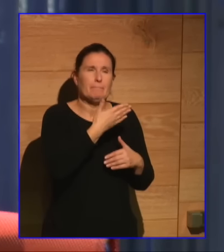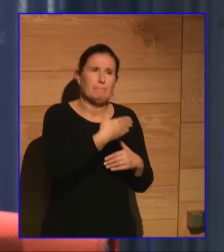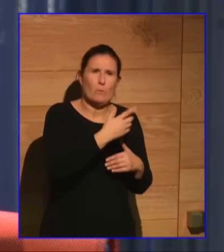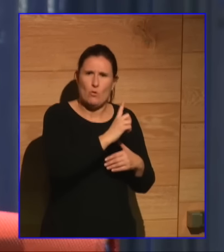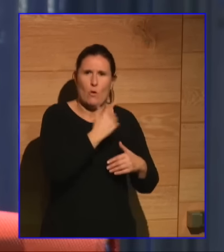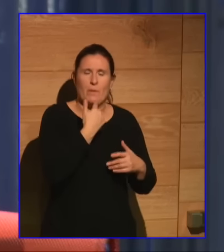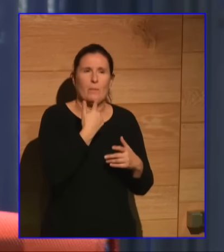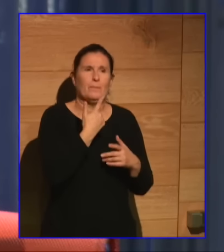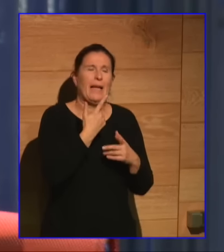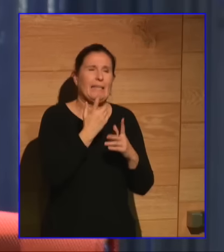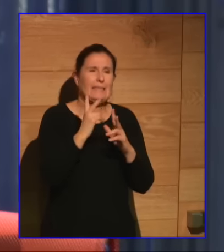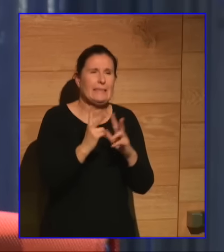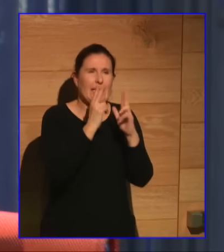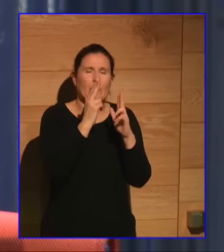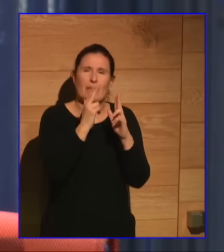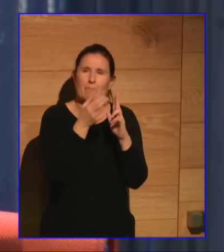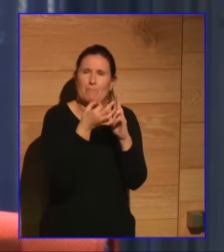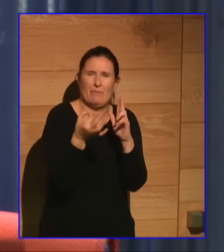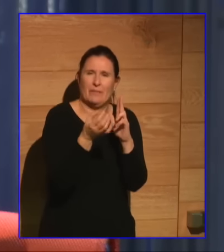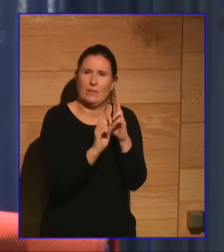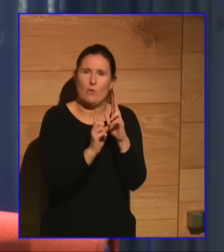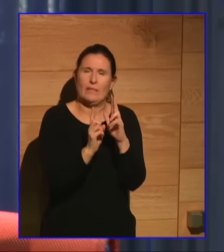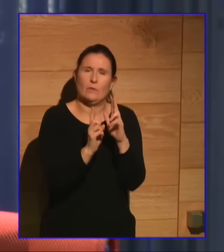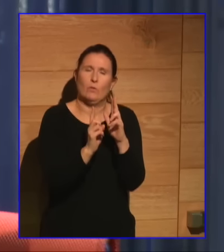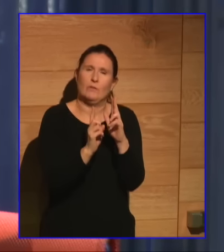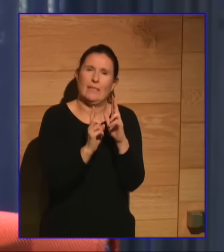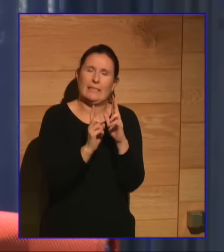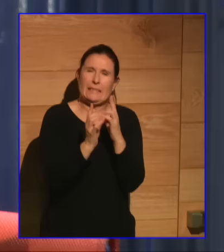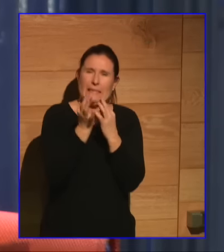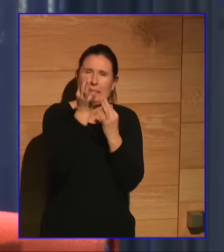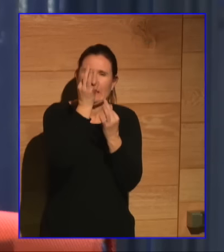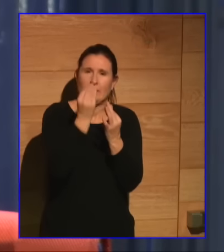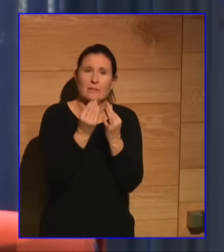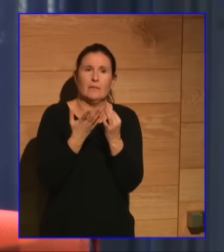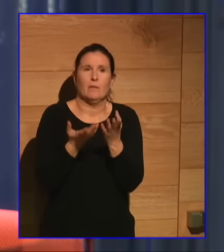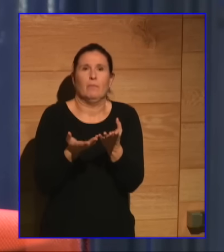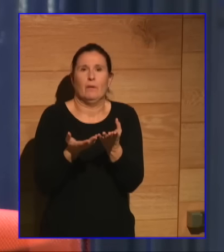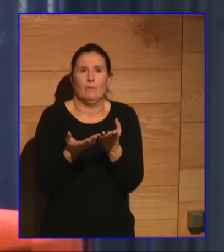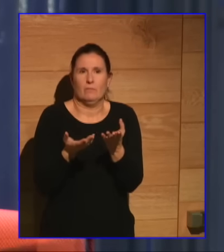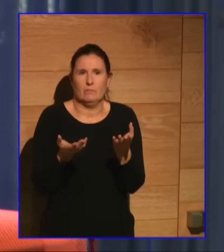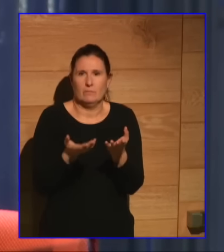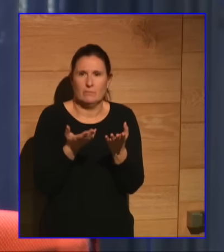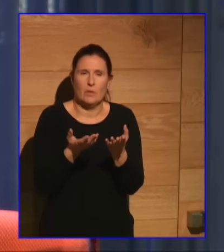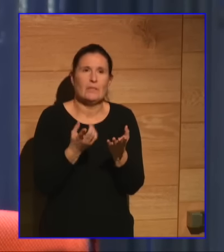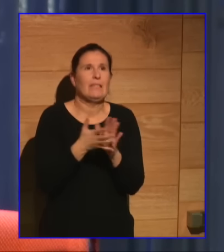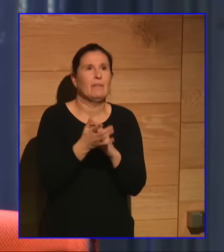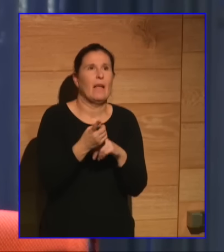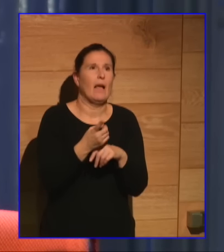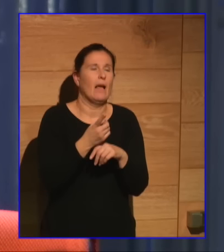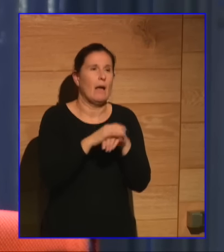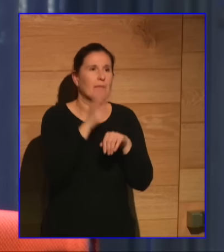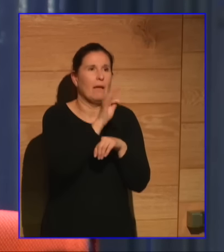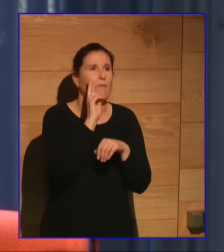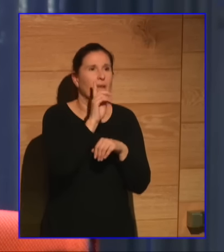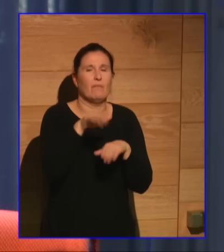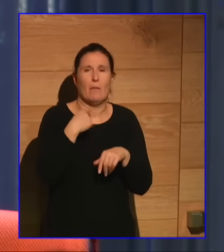fallida por tramos o no tan perfecta ni tan redonda. Eso pero, es. Pero no vas a perder el tiempo viendo Amistad en ningún caso. Pero ¿eh? Eso siempre. O sea, podemos hablar de